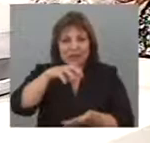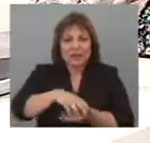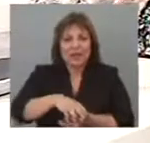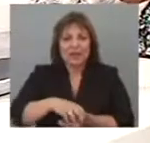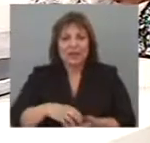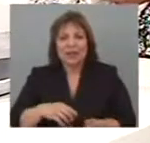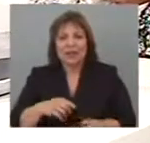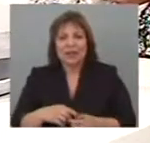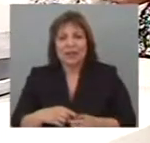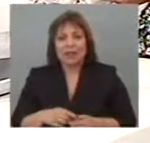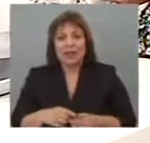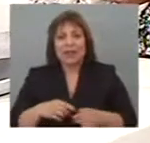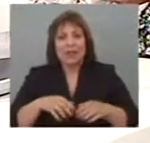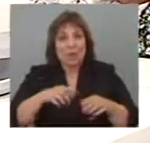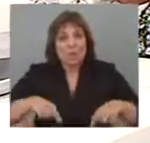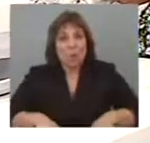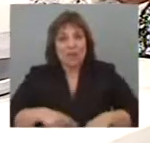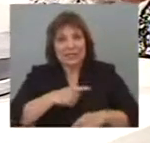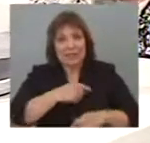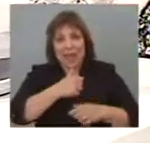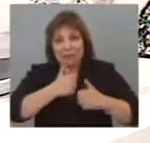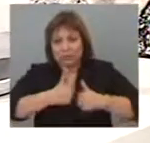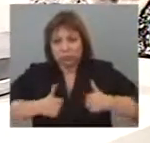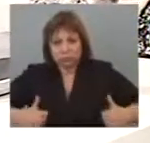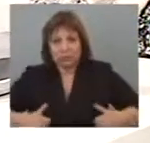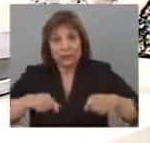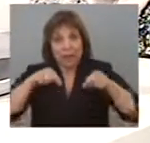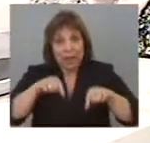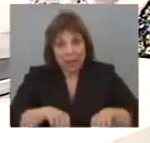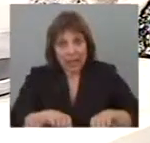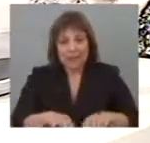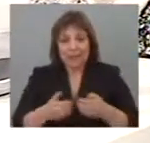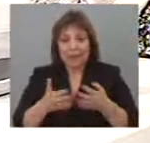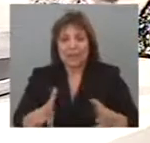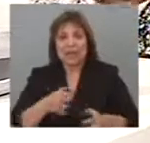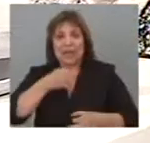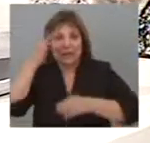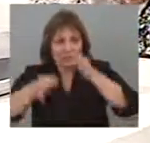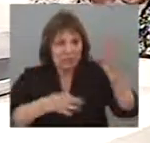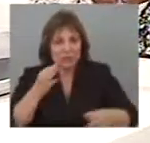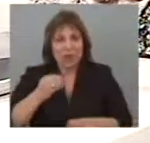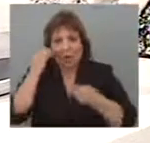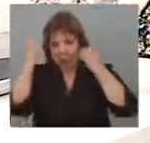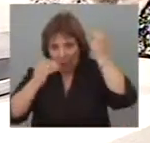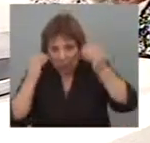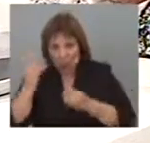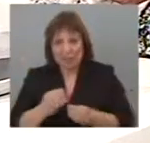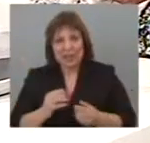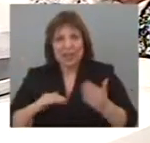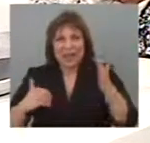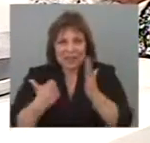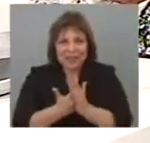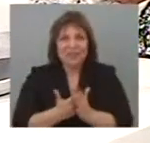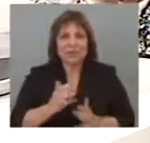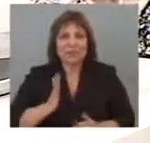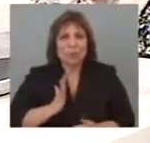plataforma, en la explanada municipal, y allí, bueno, expresan su preocupación, reivindican las mujeres